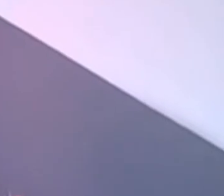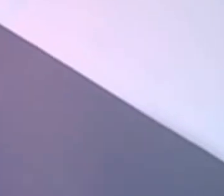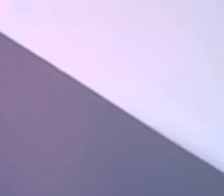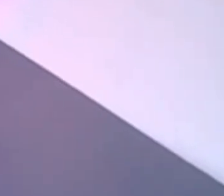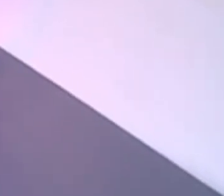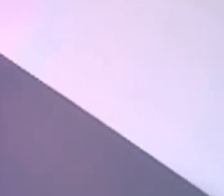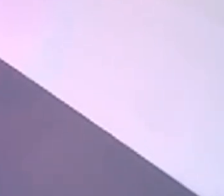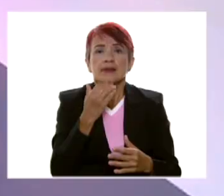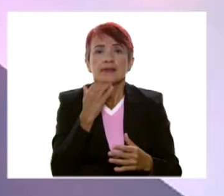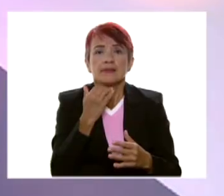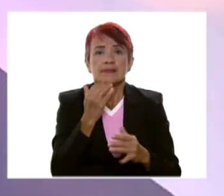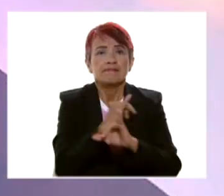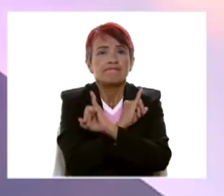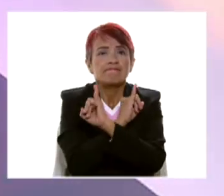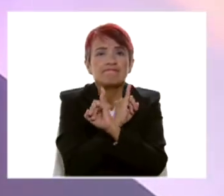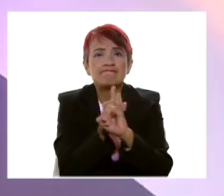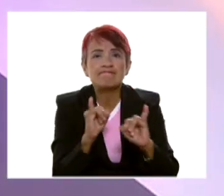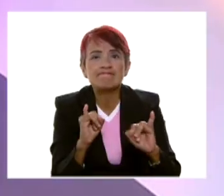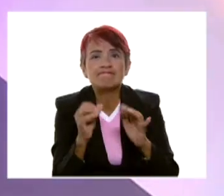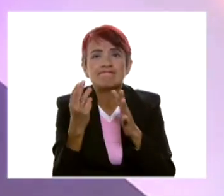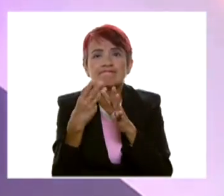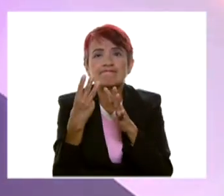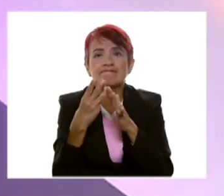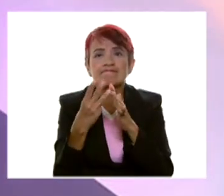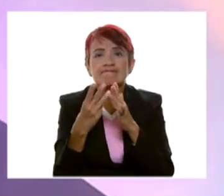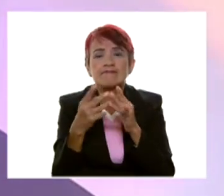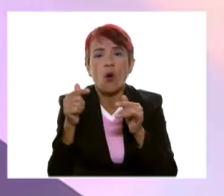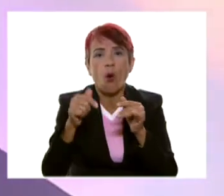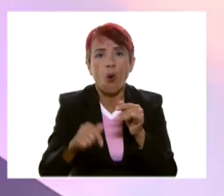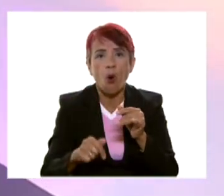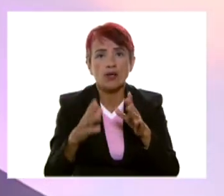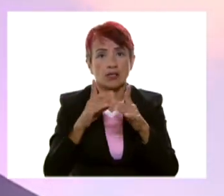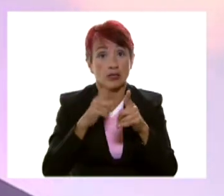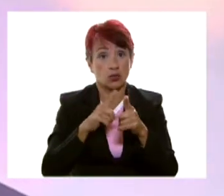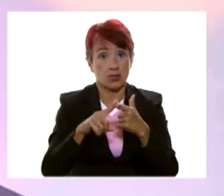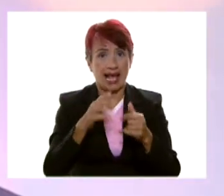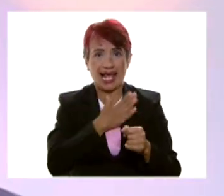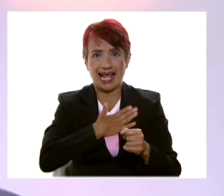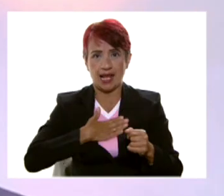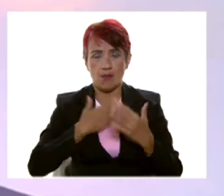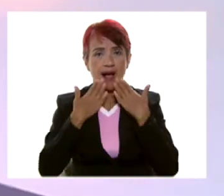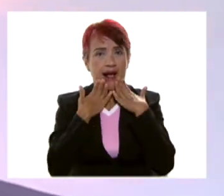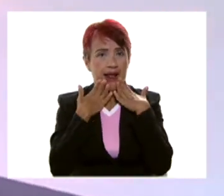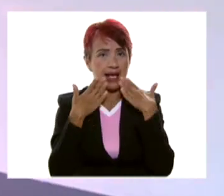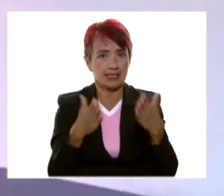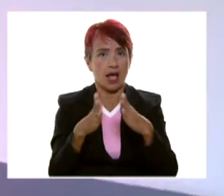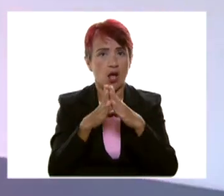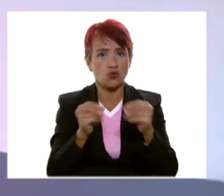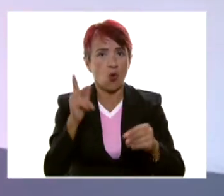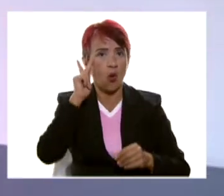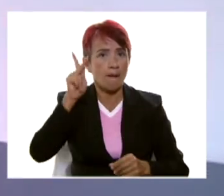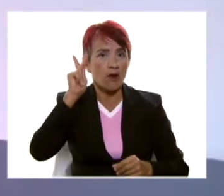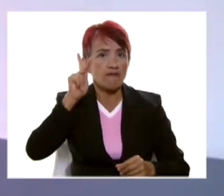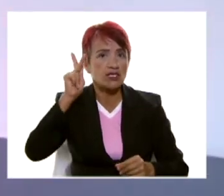Hemos llegado al final de nuestro programa por el día de hoy, pero queremos agradecerles a nuestros